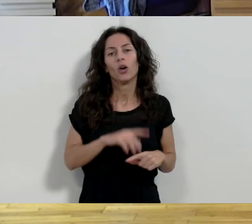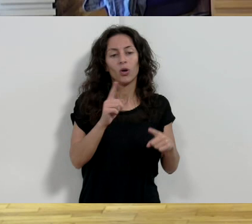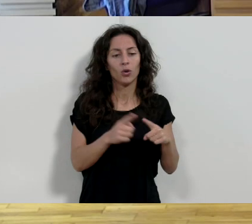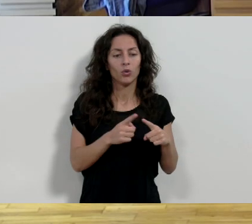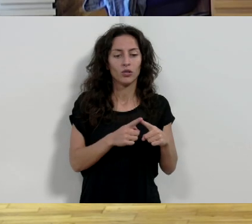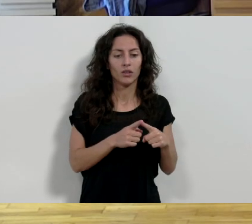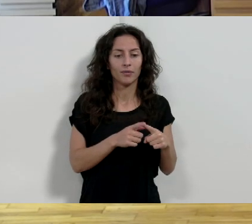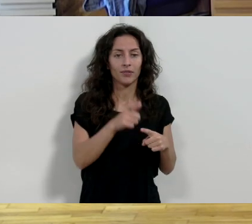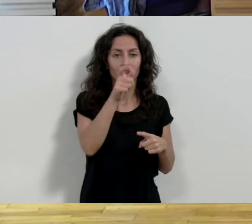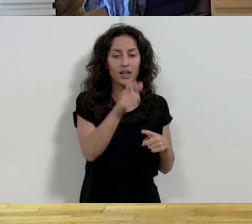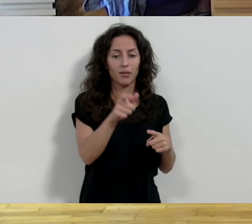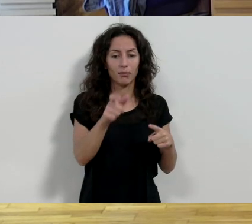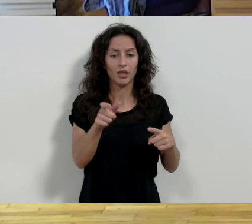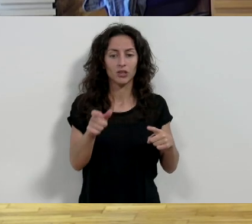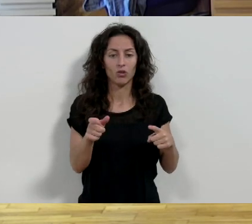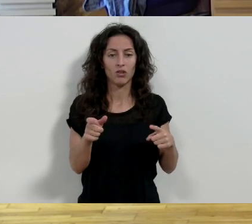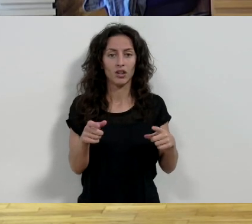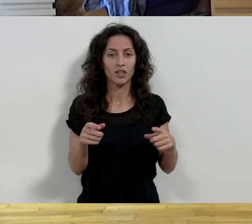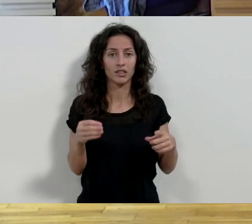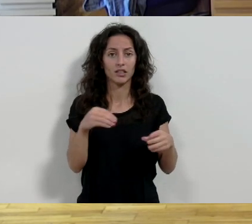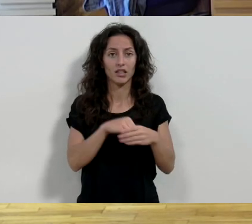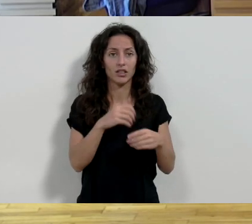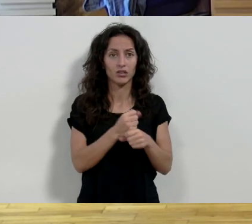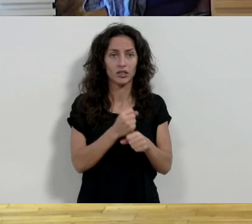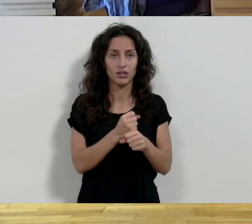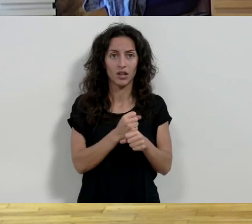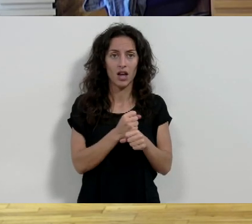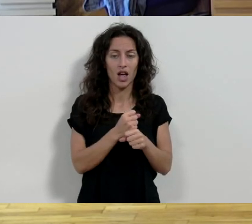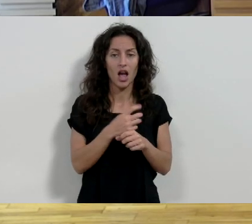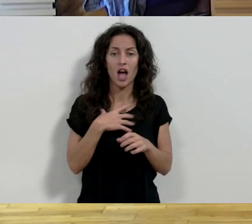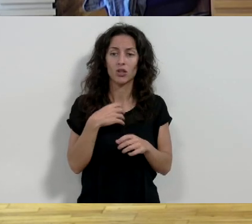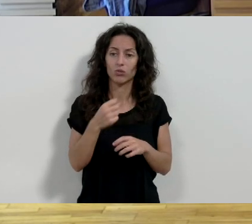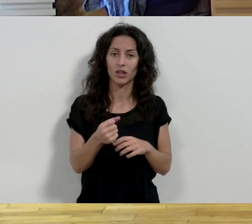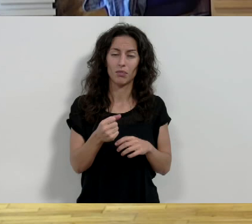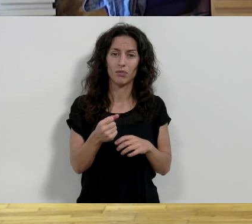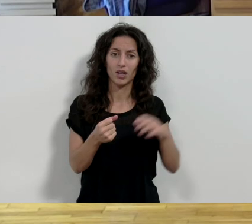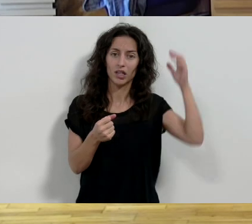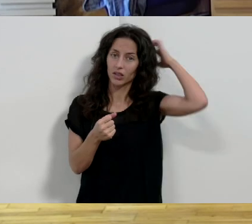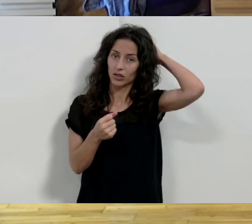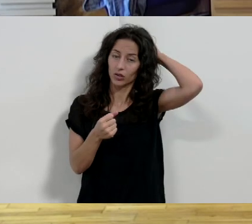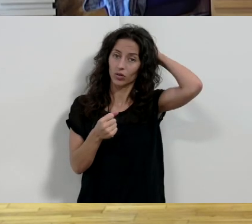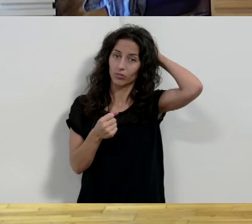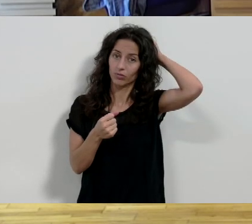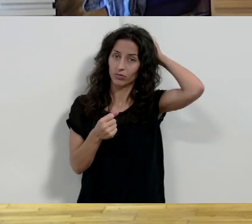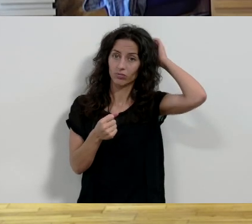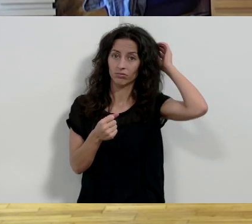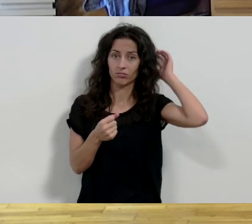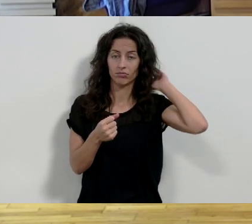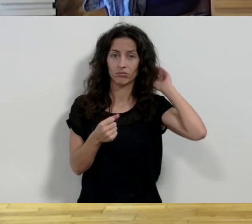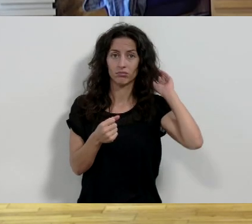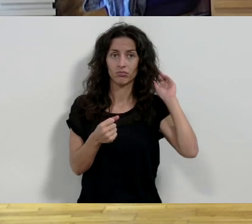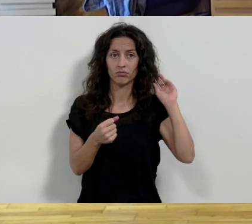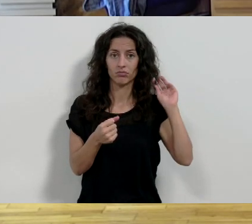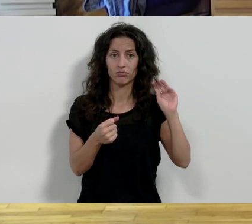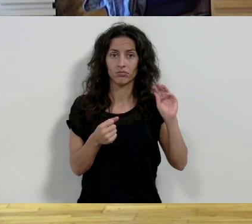ayuntamiento cuenta con un excelente capital humano, que madrugan mucho por la mañana. Es verdad que nos hacen fotos saliendo de la nave, ni lo suben a